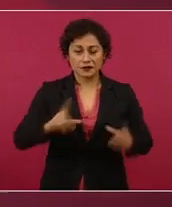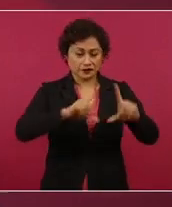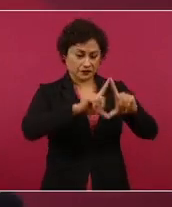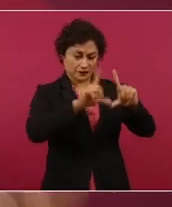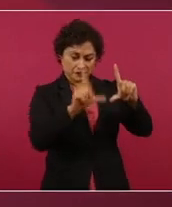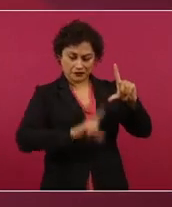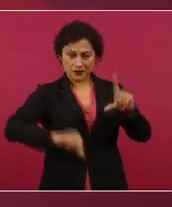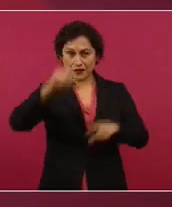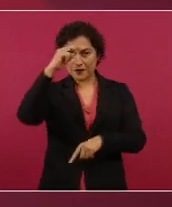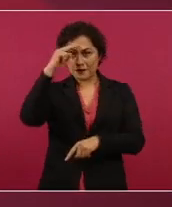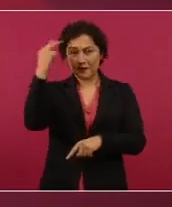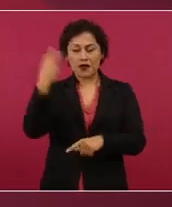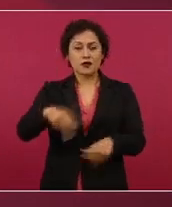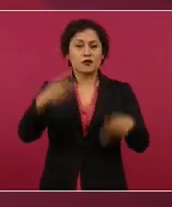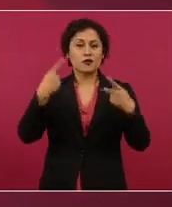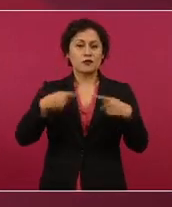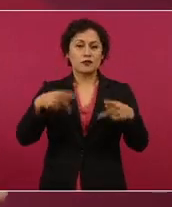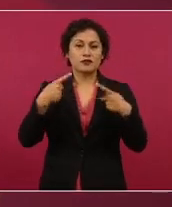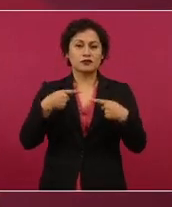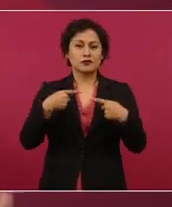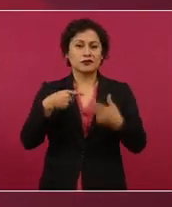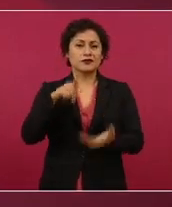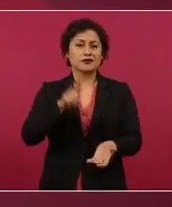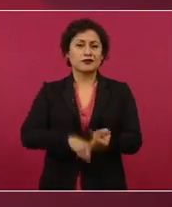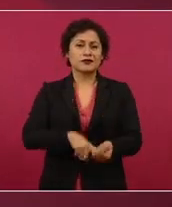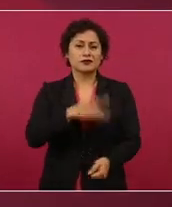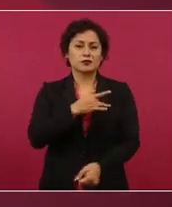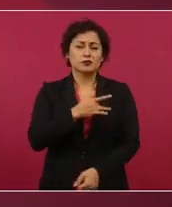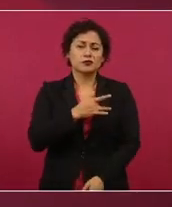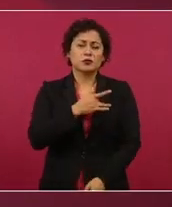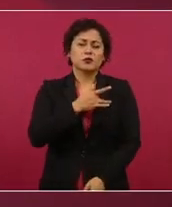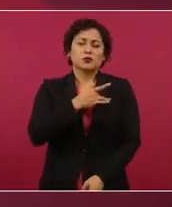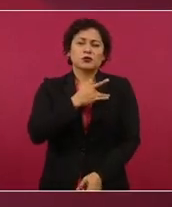es puro sentimiento,